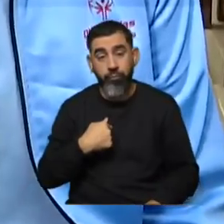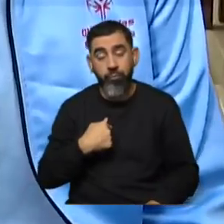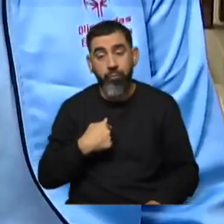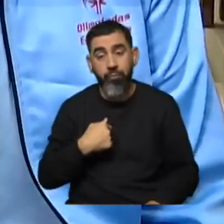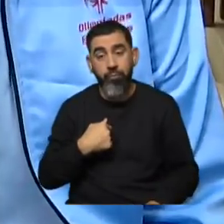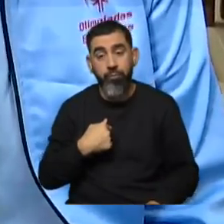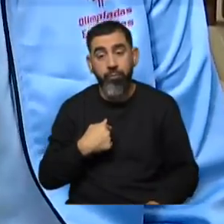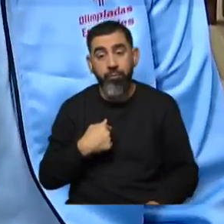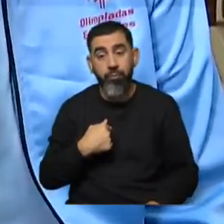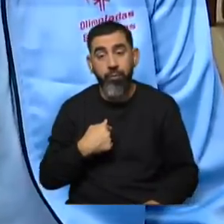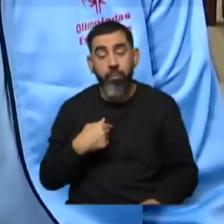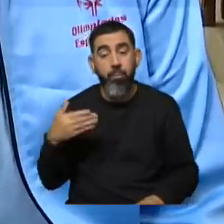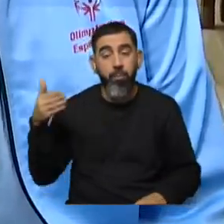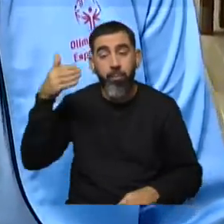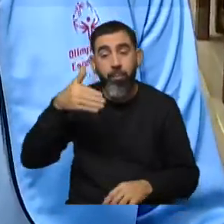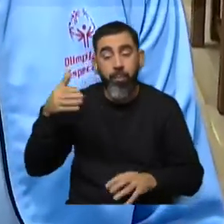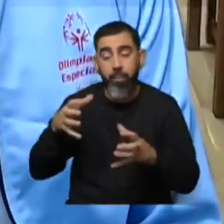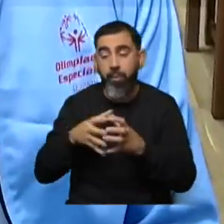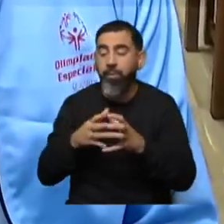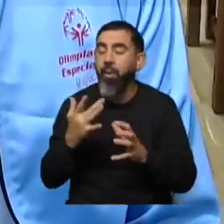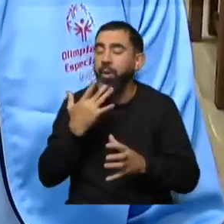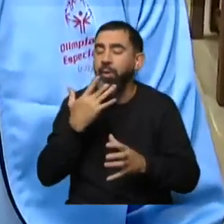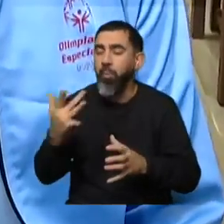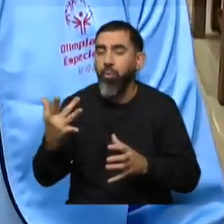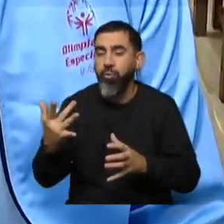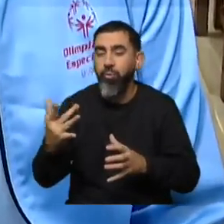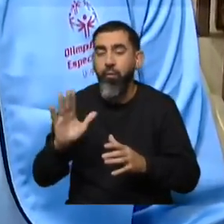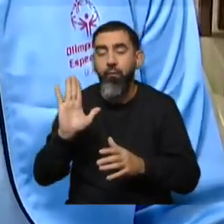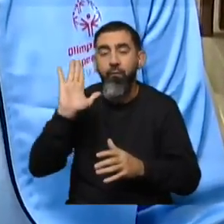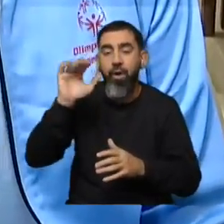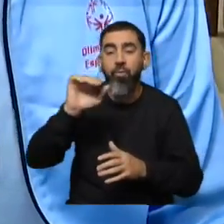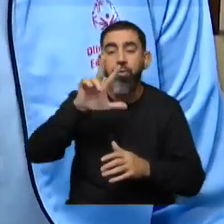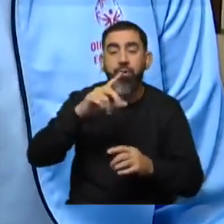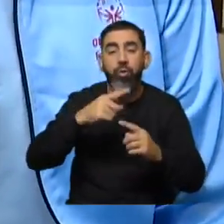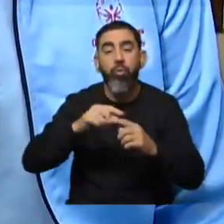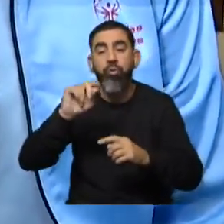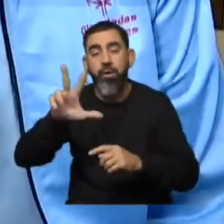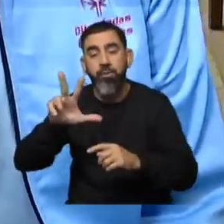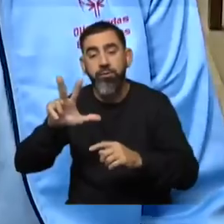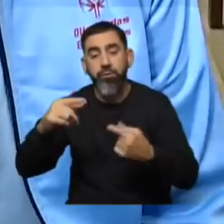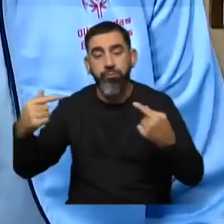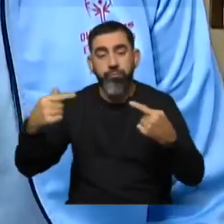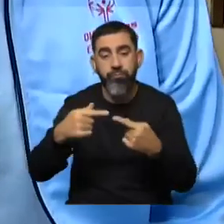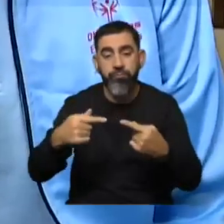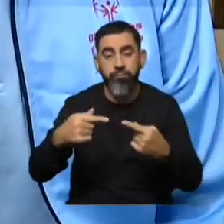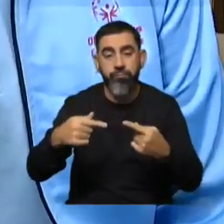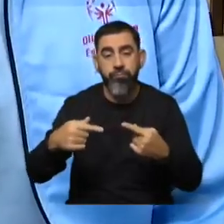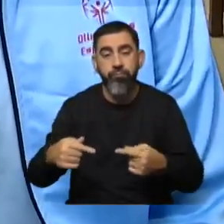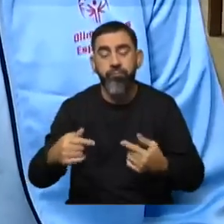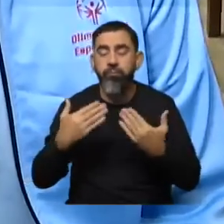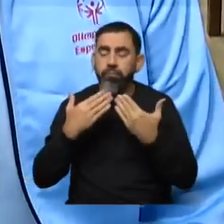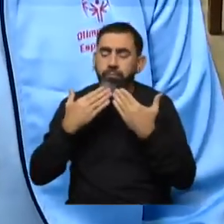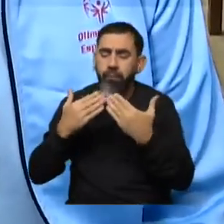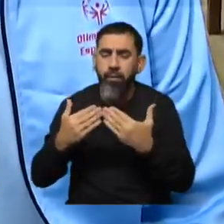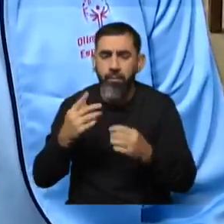virtud de poder participar con este grupo hermoso que fue en básquetbol tres por tres y bueno muy